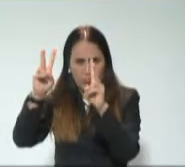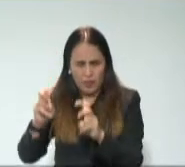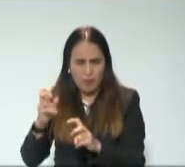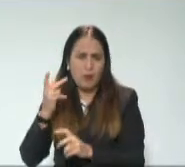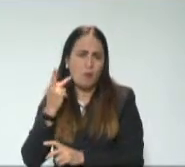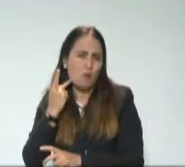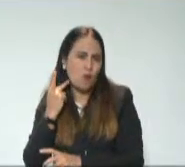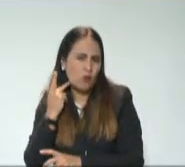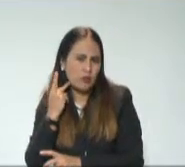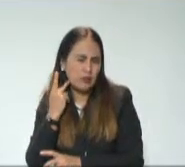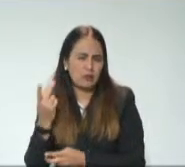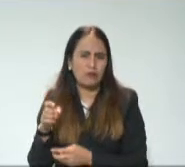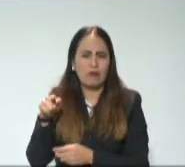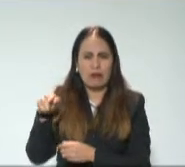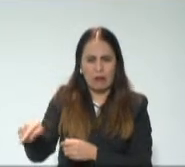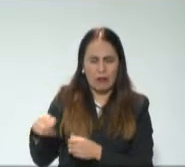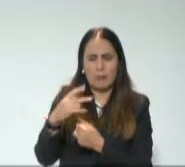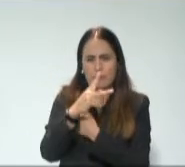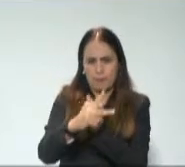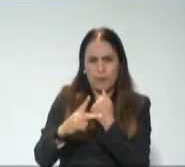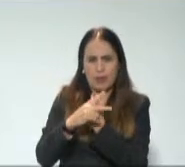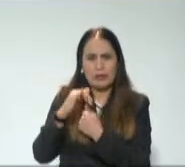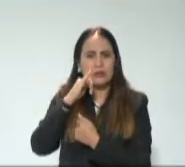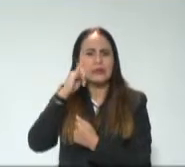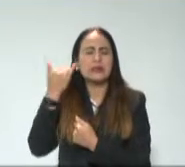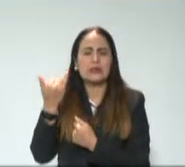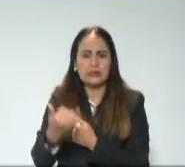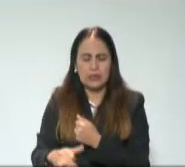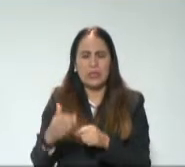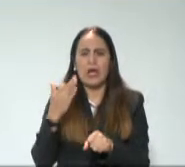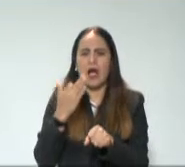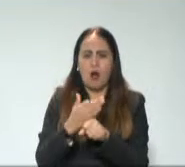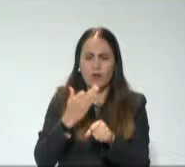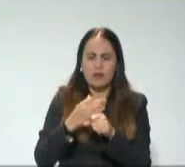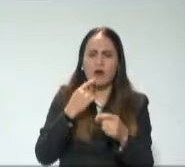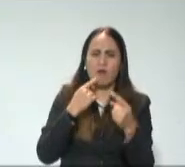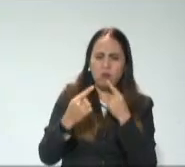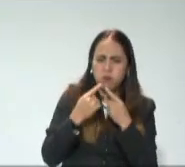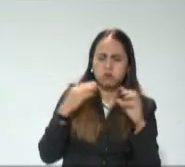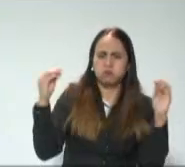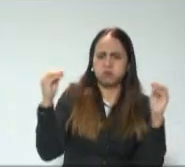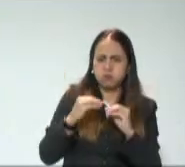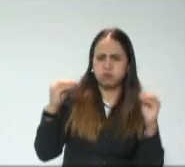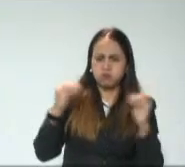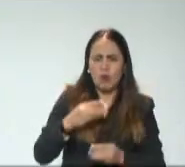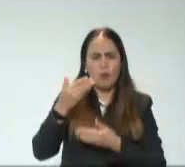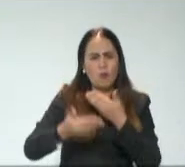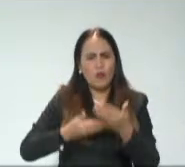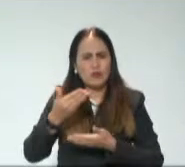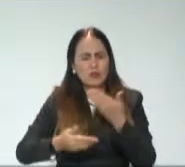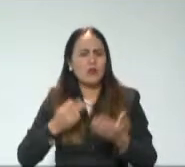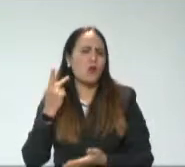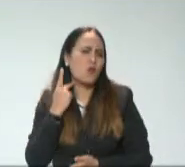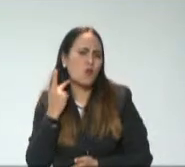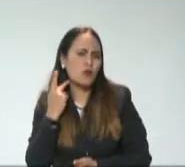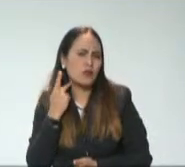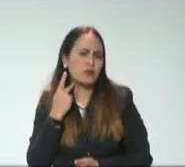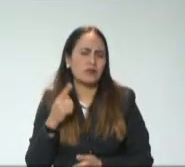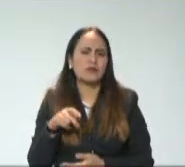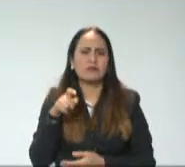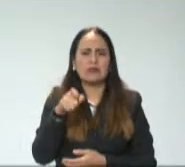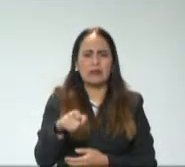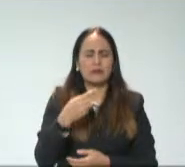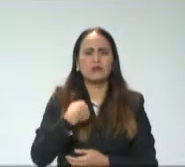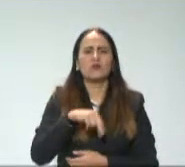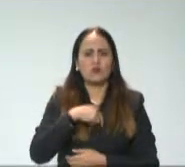además en Italia Pues hay un vigoroso debate y hay un proceso político muy que es conocido de